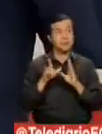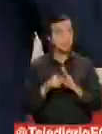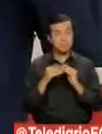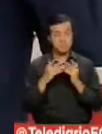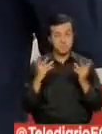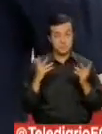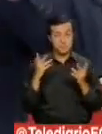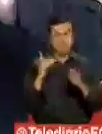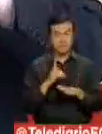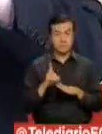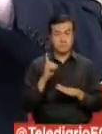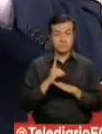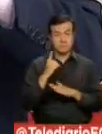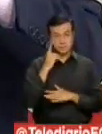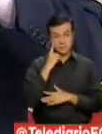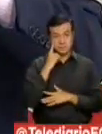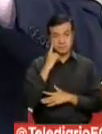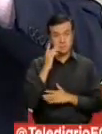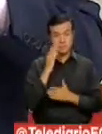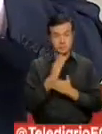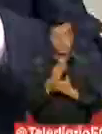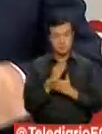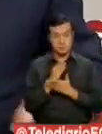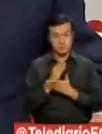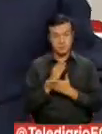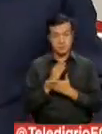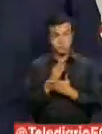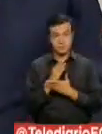7:26. Nuestro director nos dice, vamos a un corte.